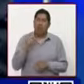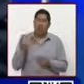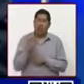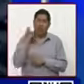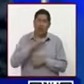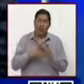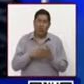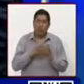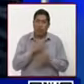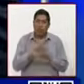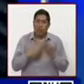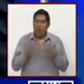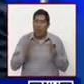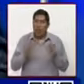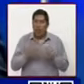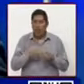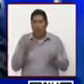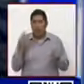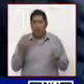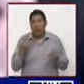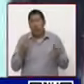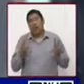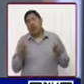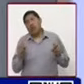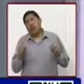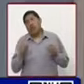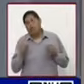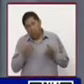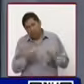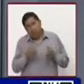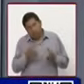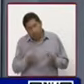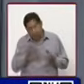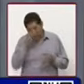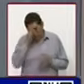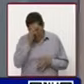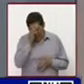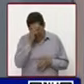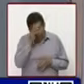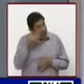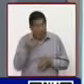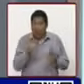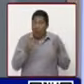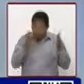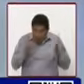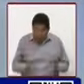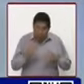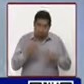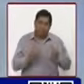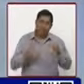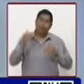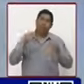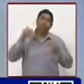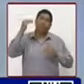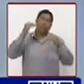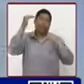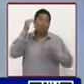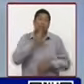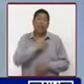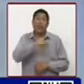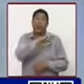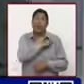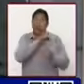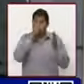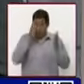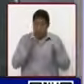todo. Sí. ¿Ya dejó el fútbol? Está en eso, pero en definitiva hay otras jugadoras que están sobresaliendo, claro, sin lugar a dudas, y las españolas